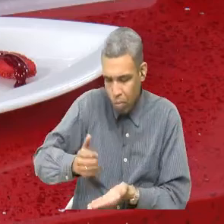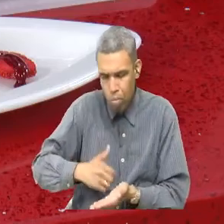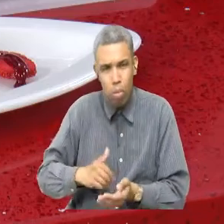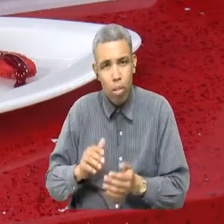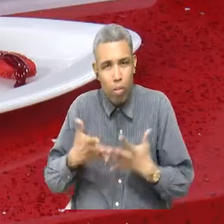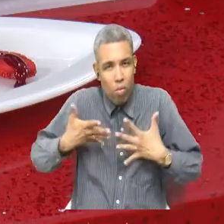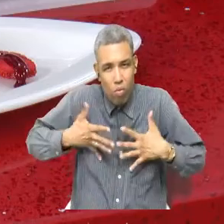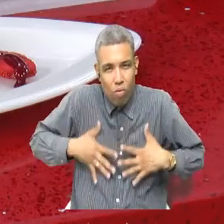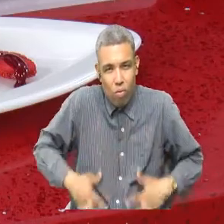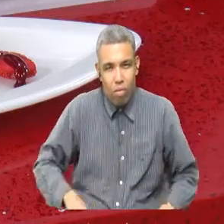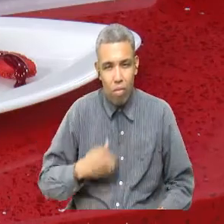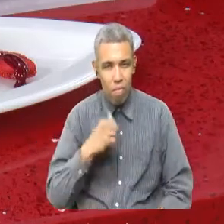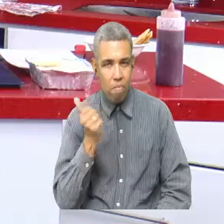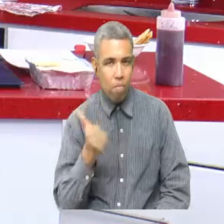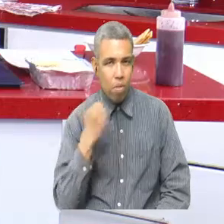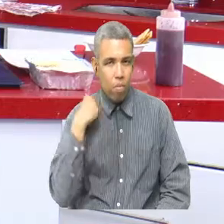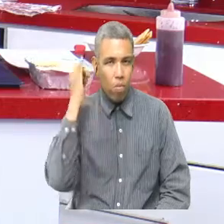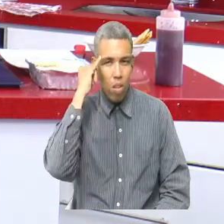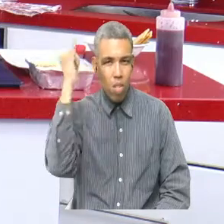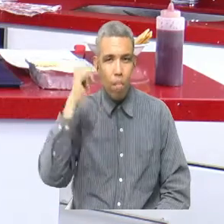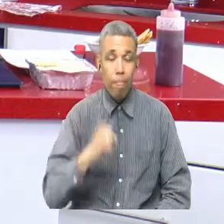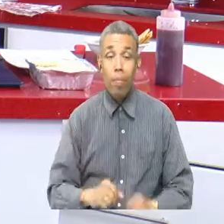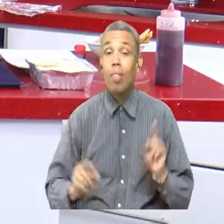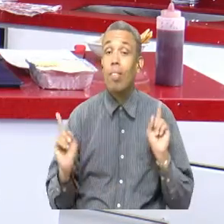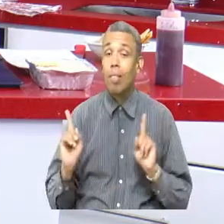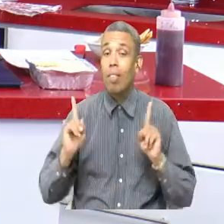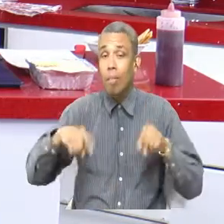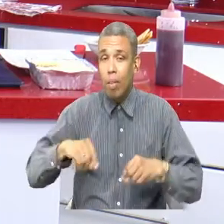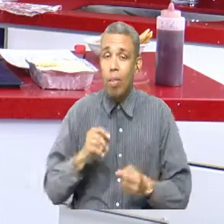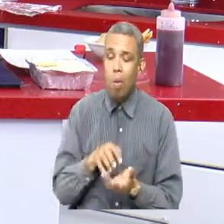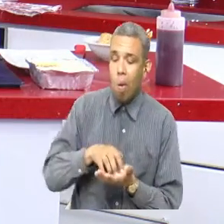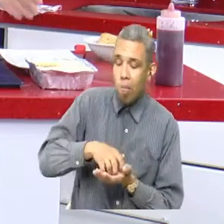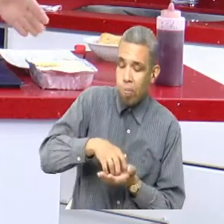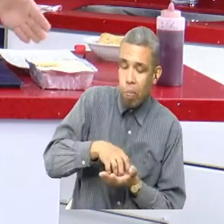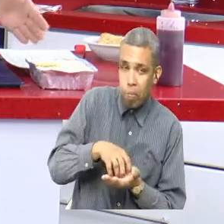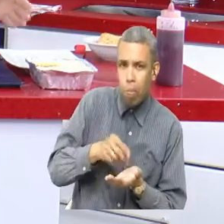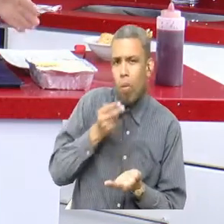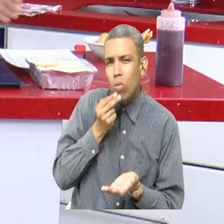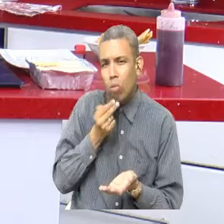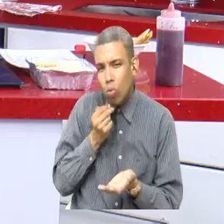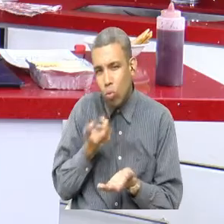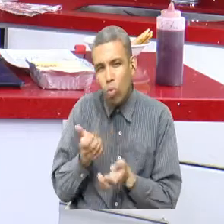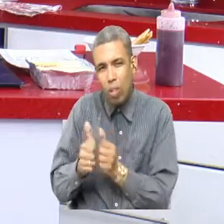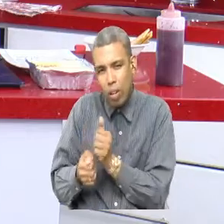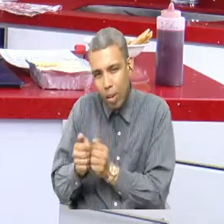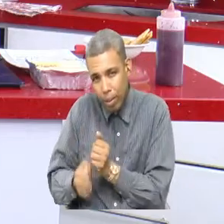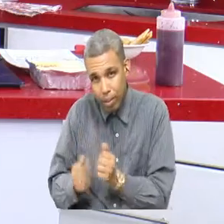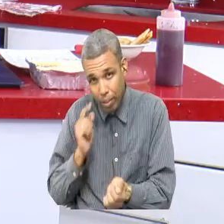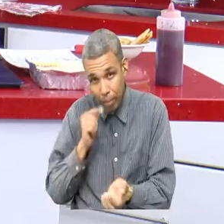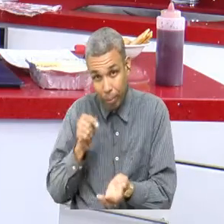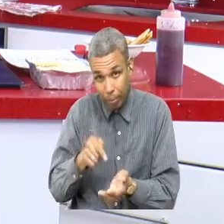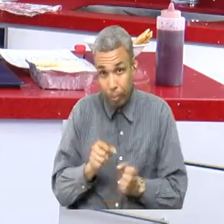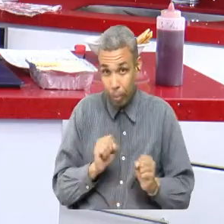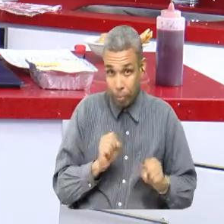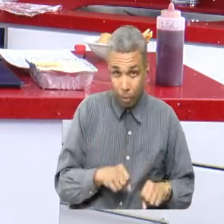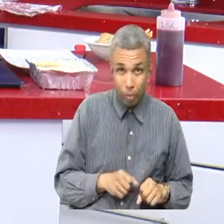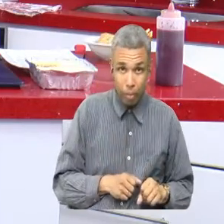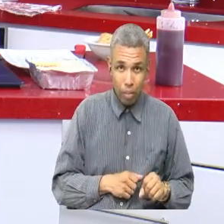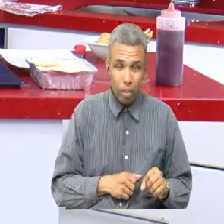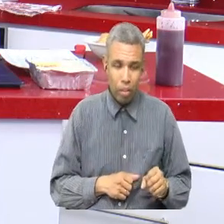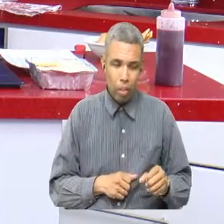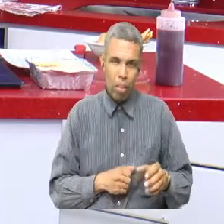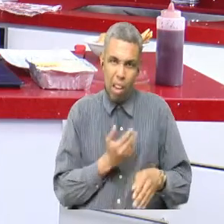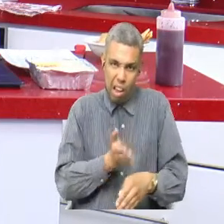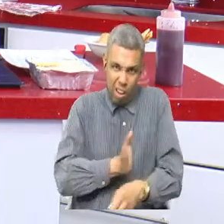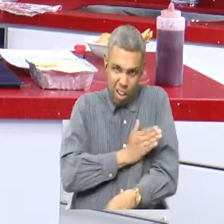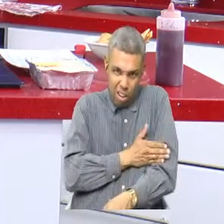incluso hacer una gelatina. Usted en la refractaria, como lo tiene acá en este molde, ajá, se prepara una gelatina de mora,